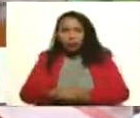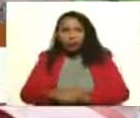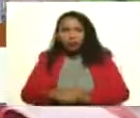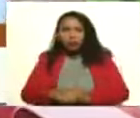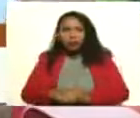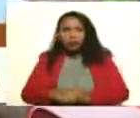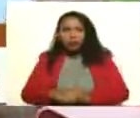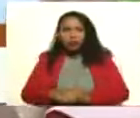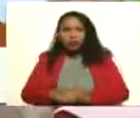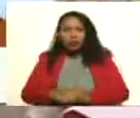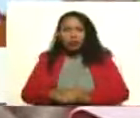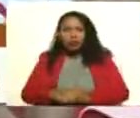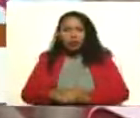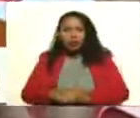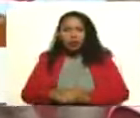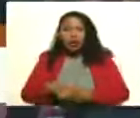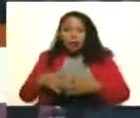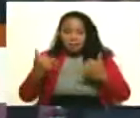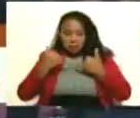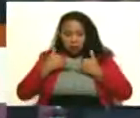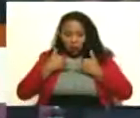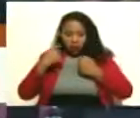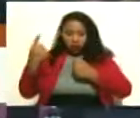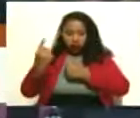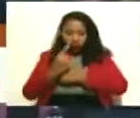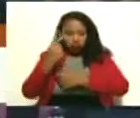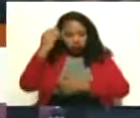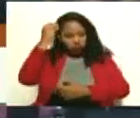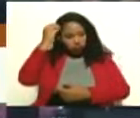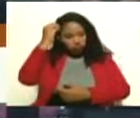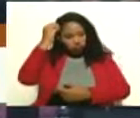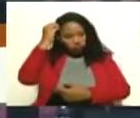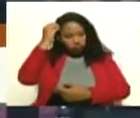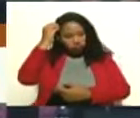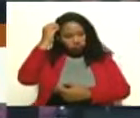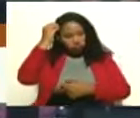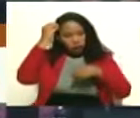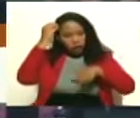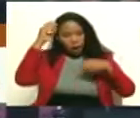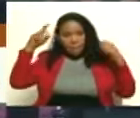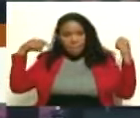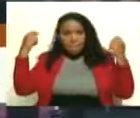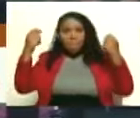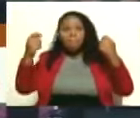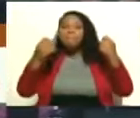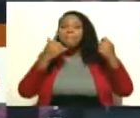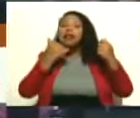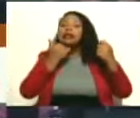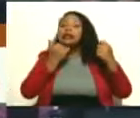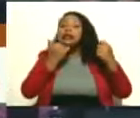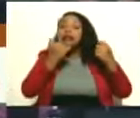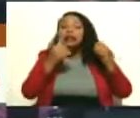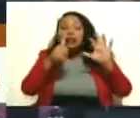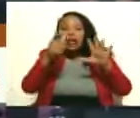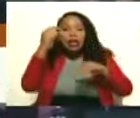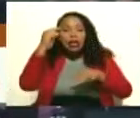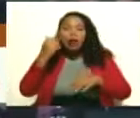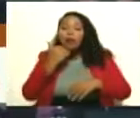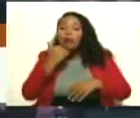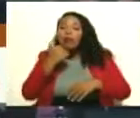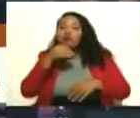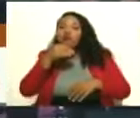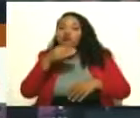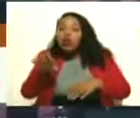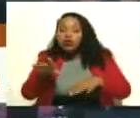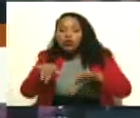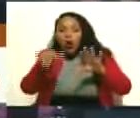Y uno debe reivindicar de esta gran campaña motivadora, que faltan apenas seis días, ¿no? Seis días.